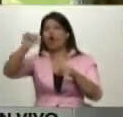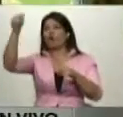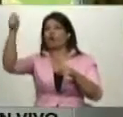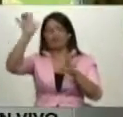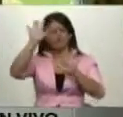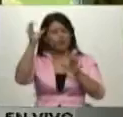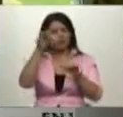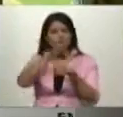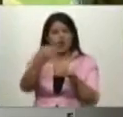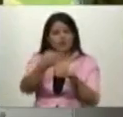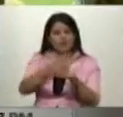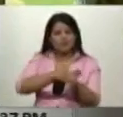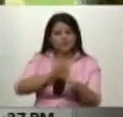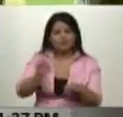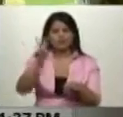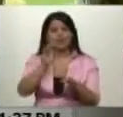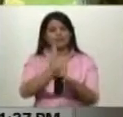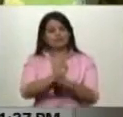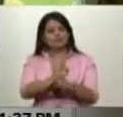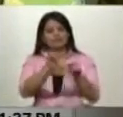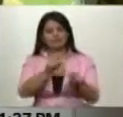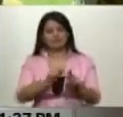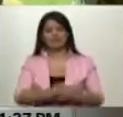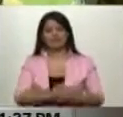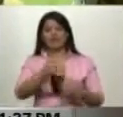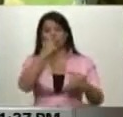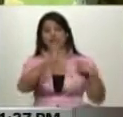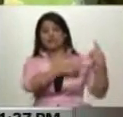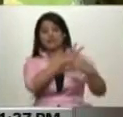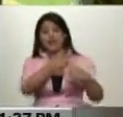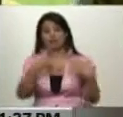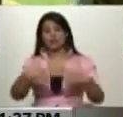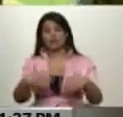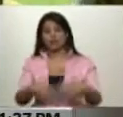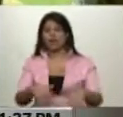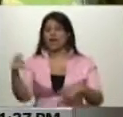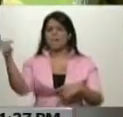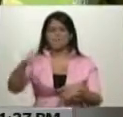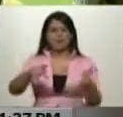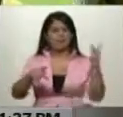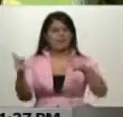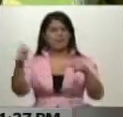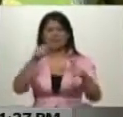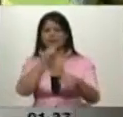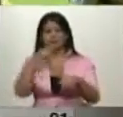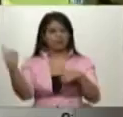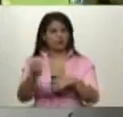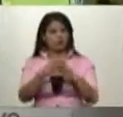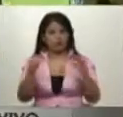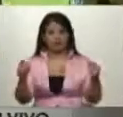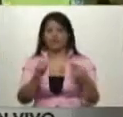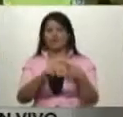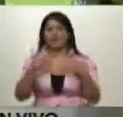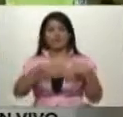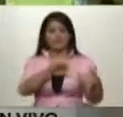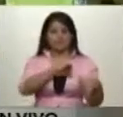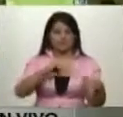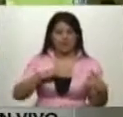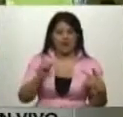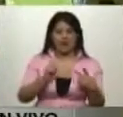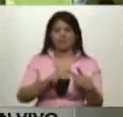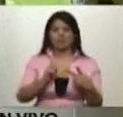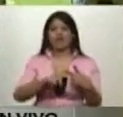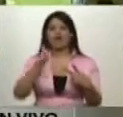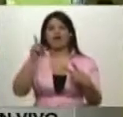el que recibimos nuestro derecho como pueblo legislador, 3 años de discusión en los que participaron investigadores, participaron la empresa privada que produce